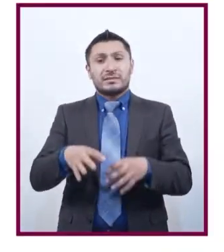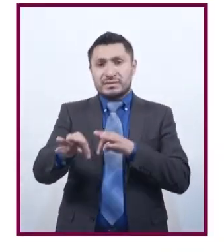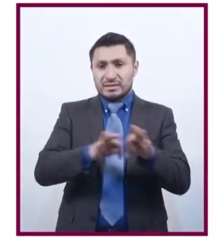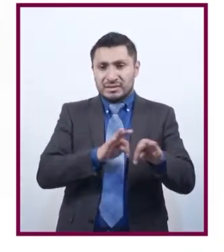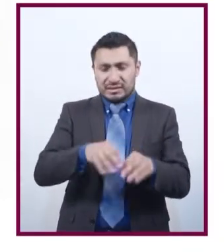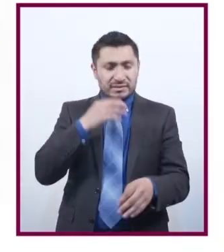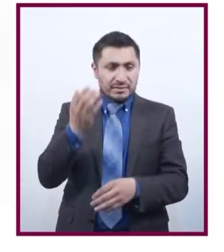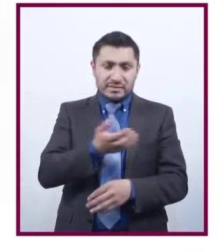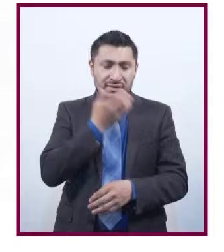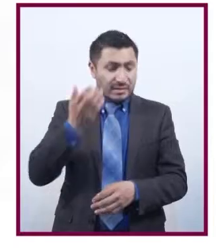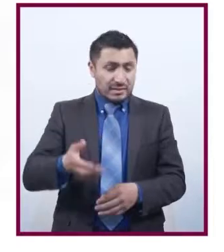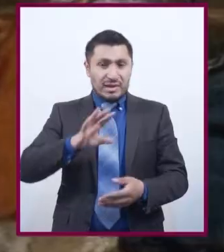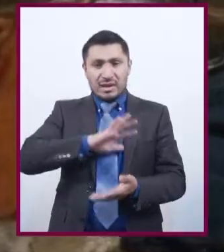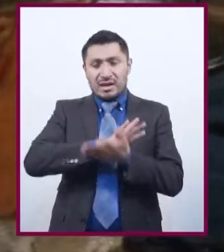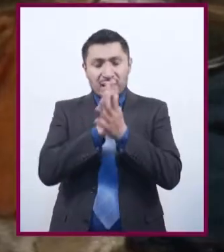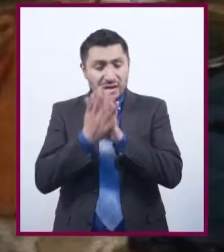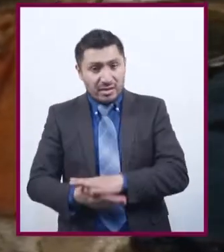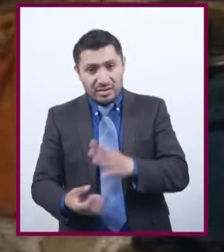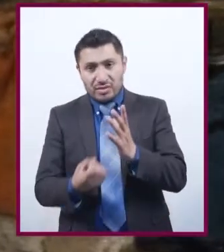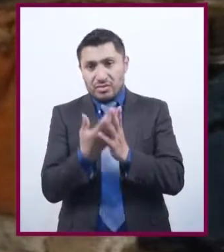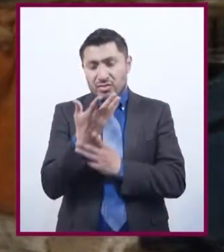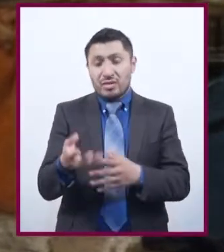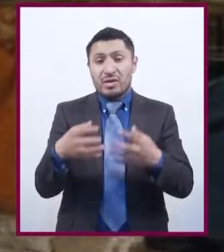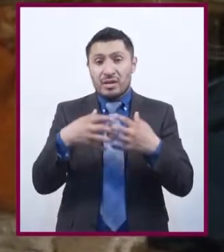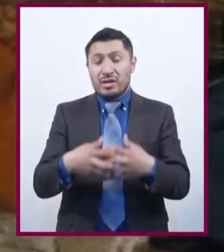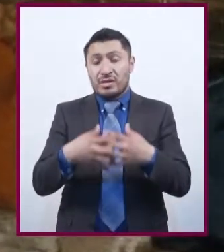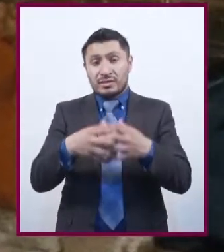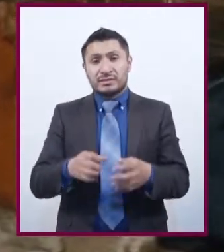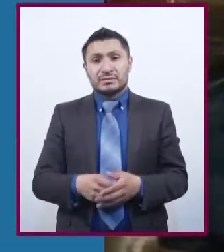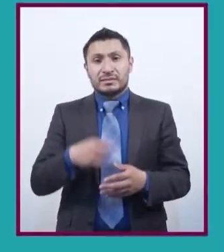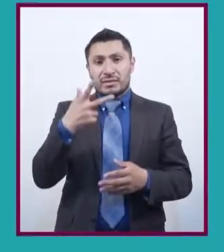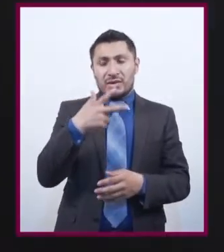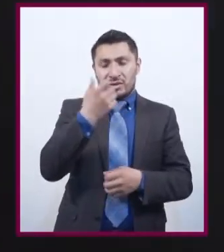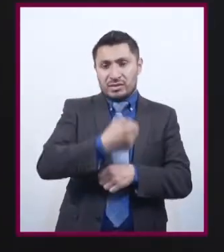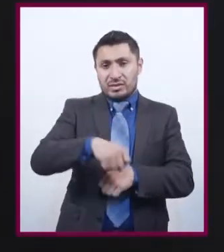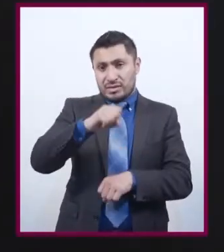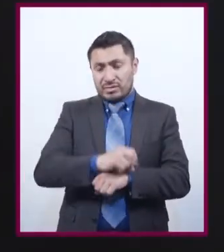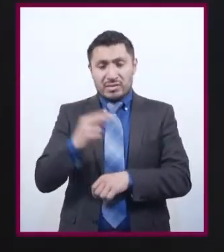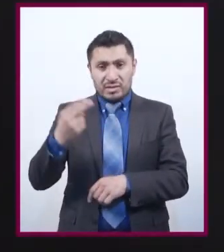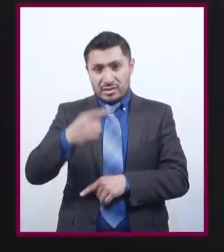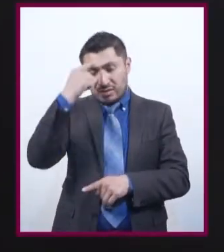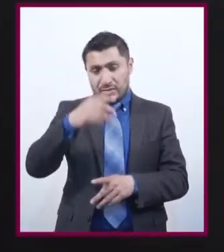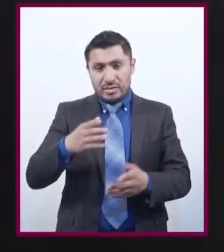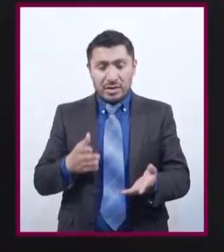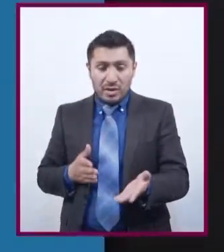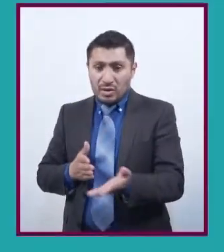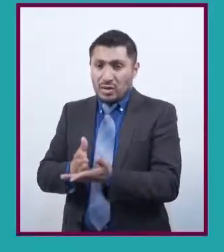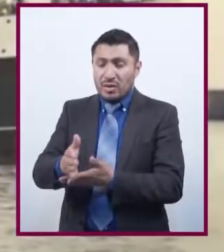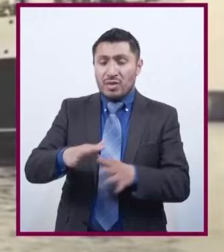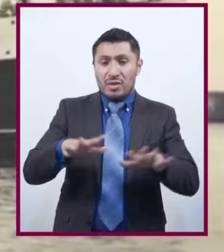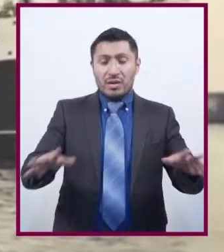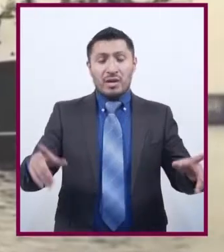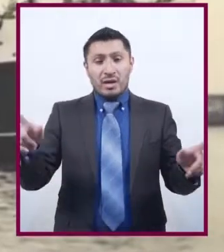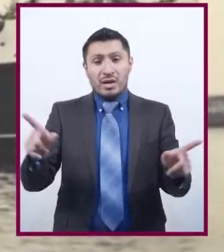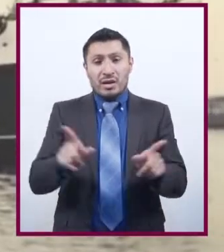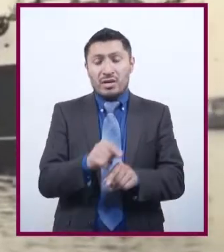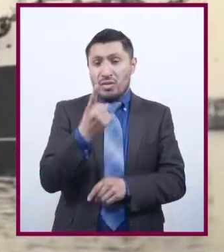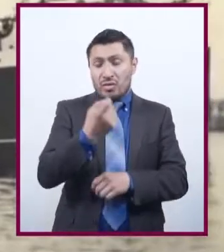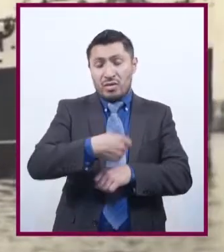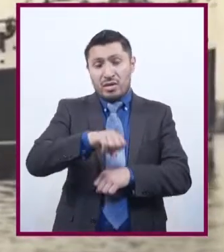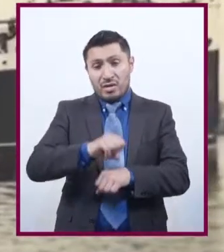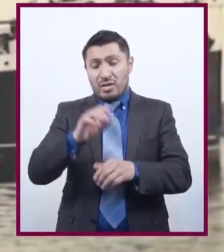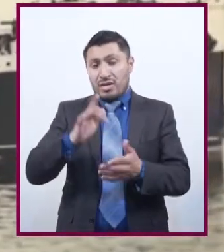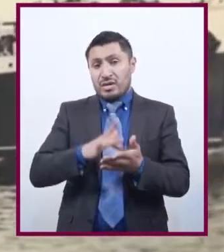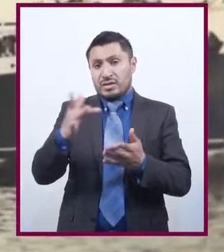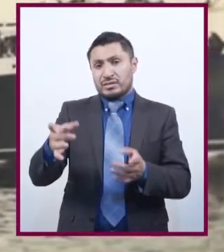de producción tradicionales se transformaron en nuevas industrias las ocho semanas que se requerían para cruzar el Atlántico se